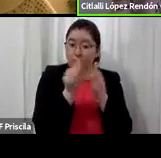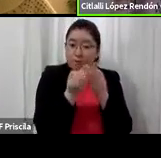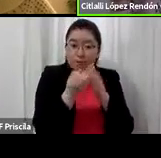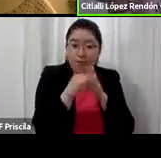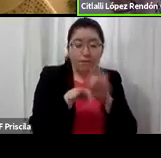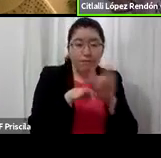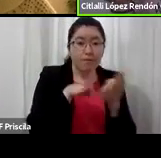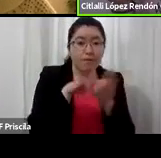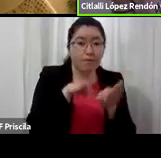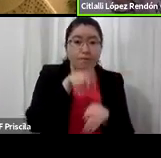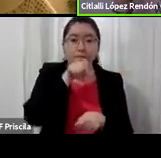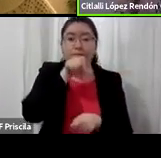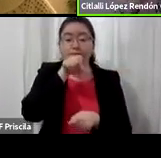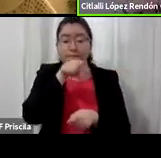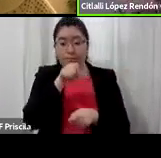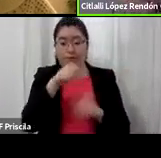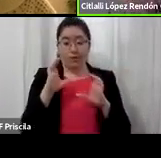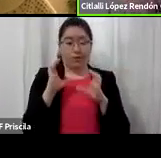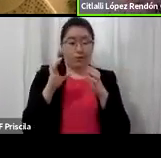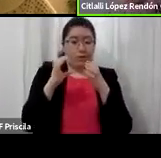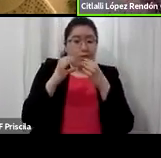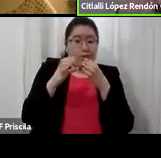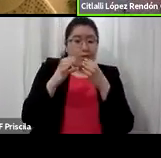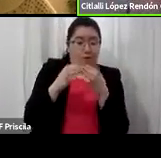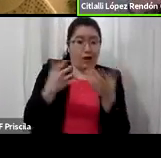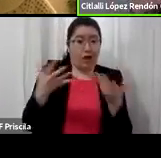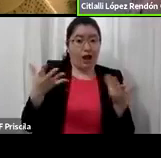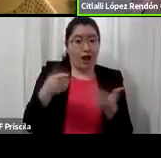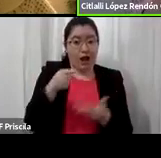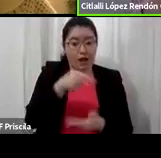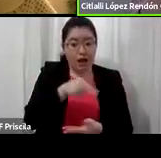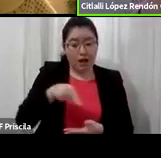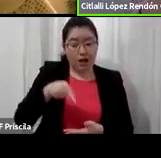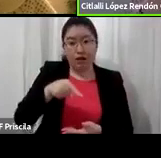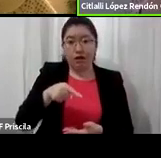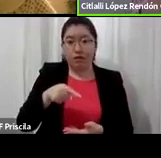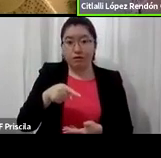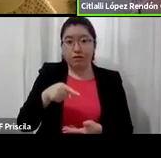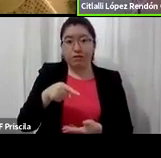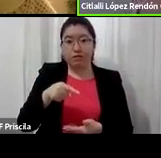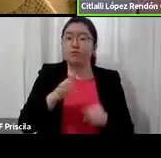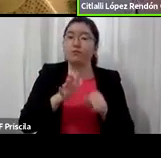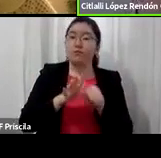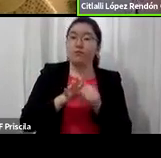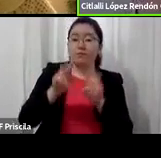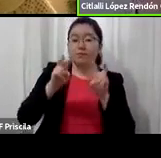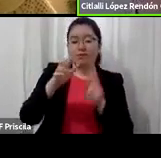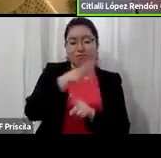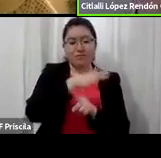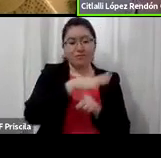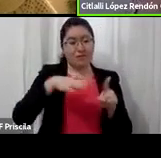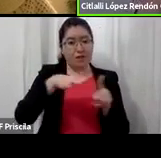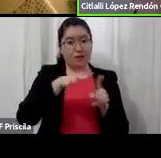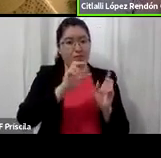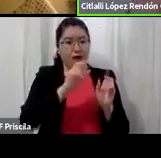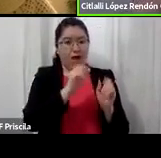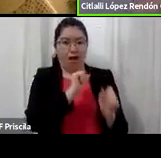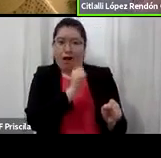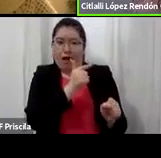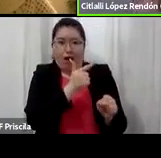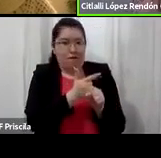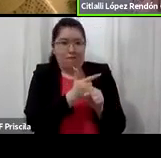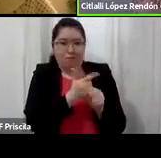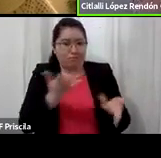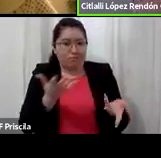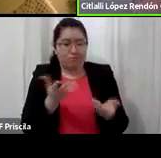acciones comunitarias y colectivas que se han generado en contextos específicos, de manera que entonces se